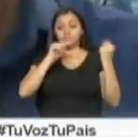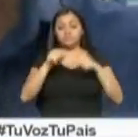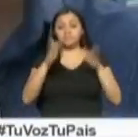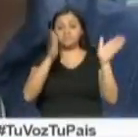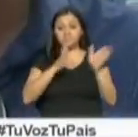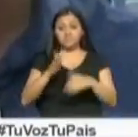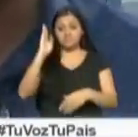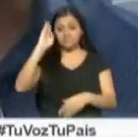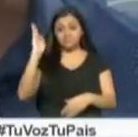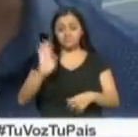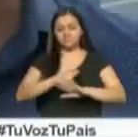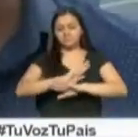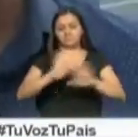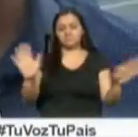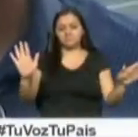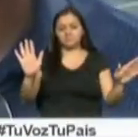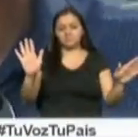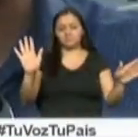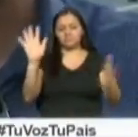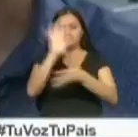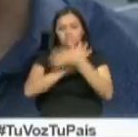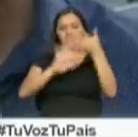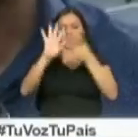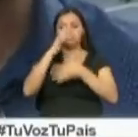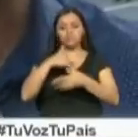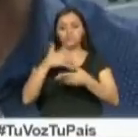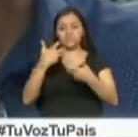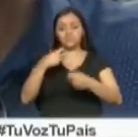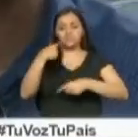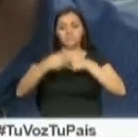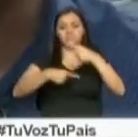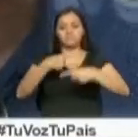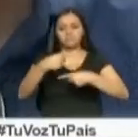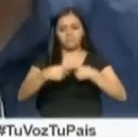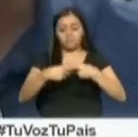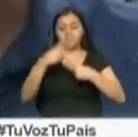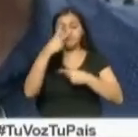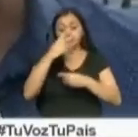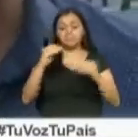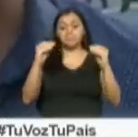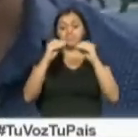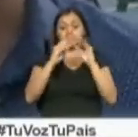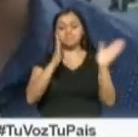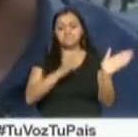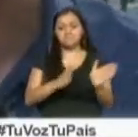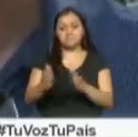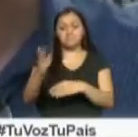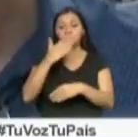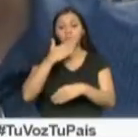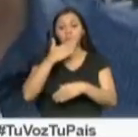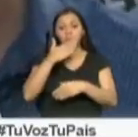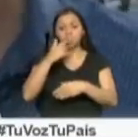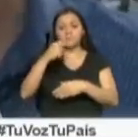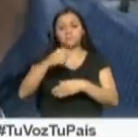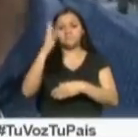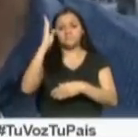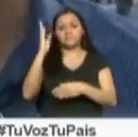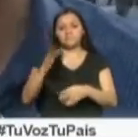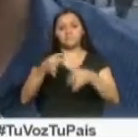política brasileña está totalmente rota. Queremos un cambio. Lo que necesitamos es cambiar nuestra política para tener un Brasil más